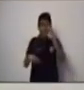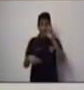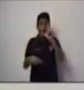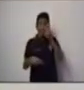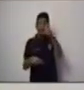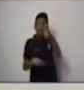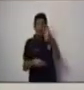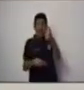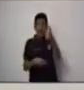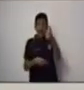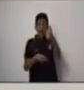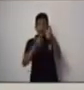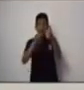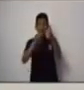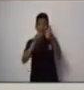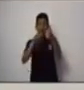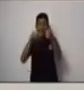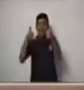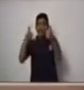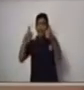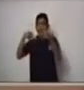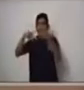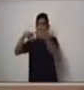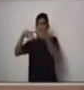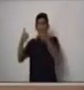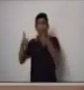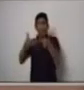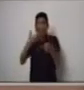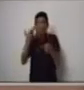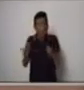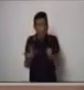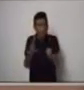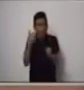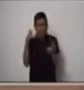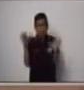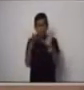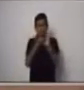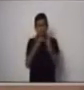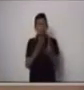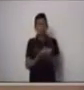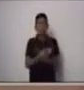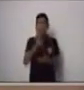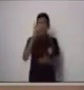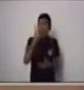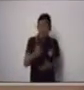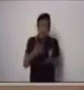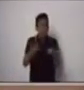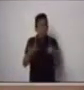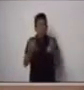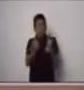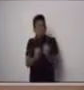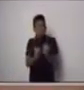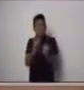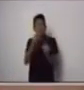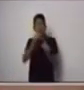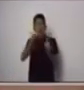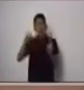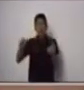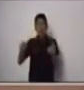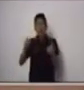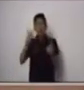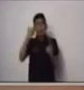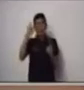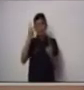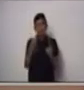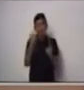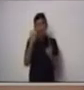de la araña muy bien así es como formamos y nos da tiempo todavía